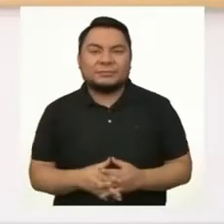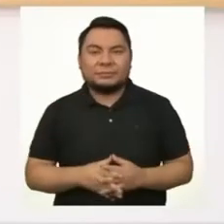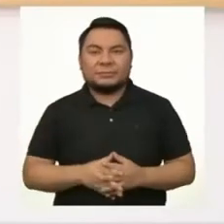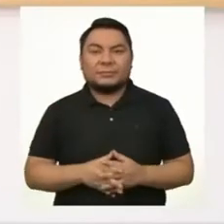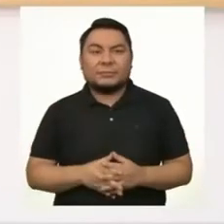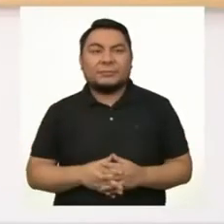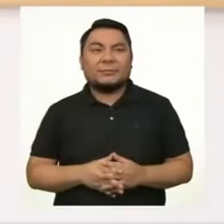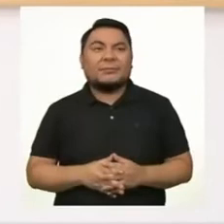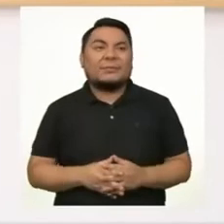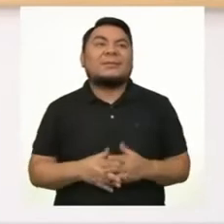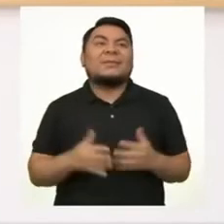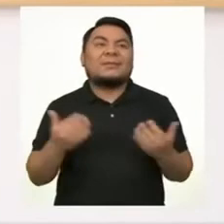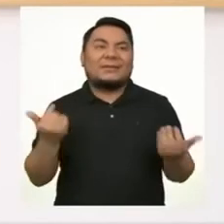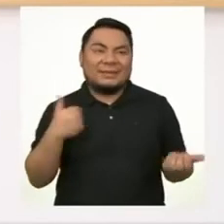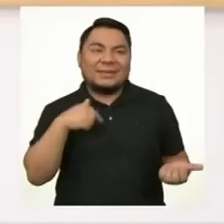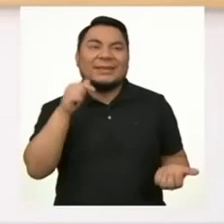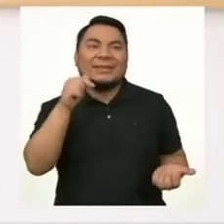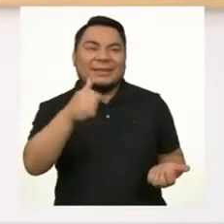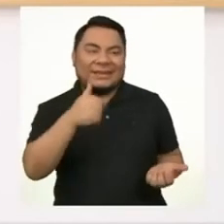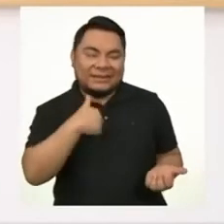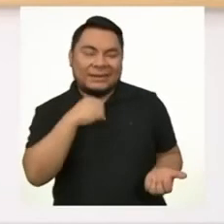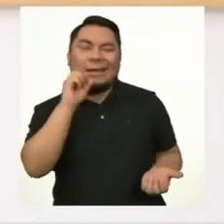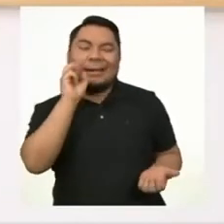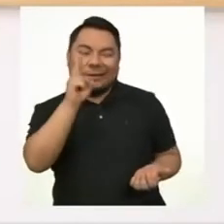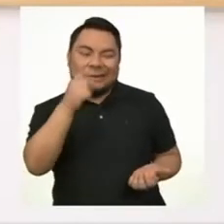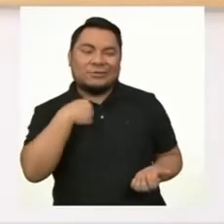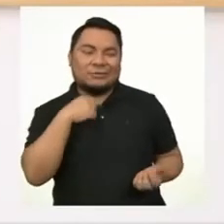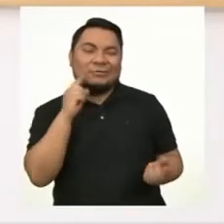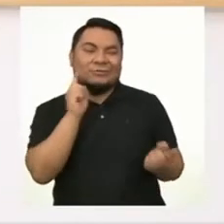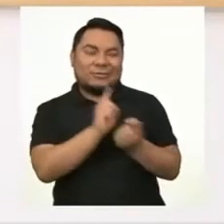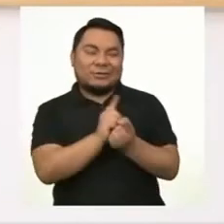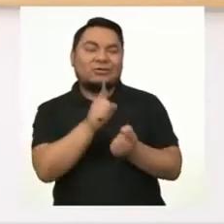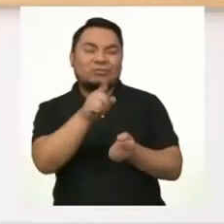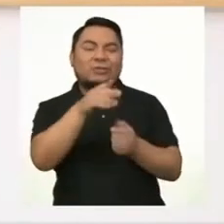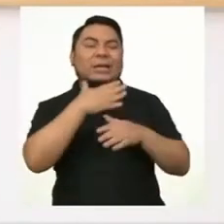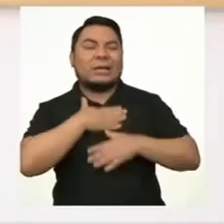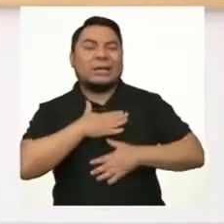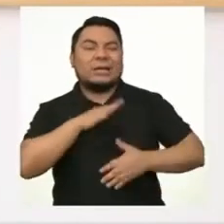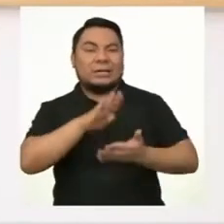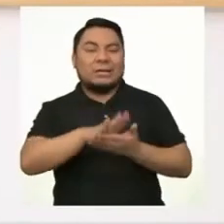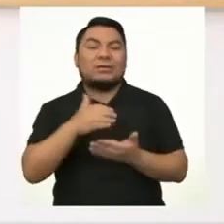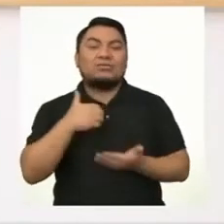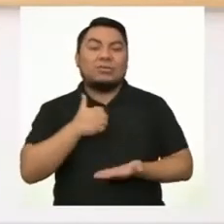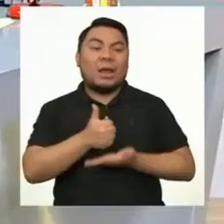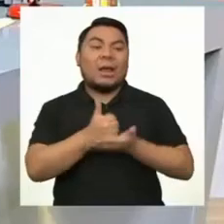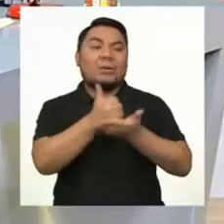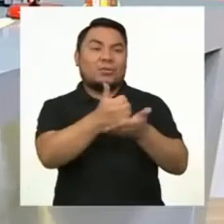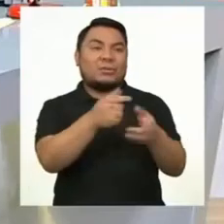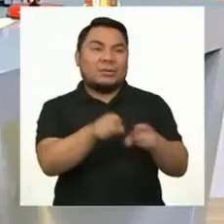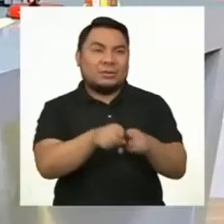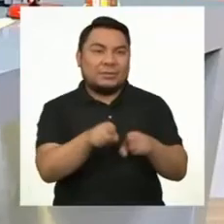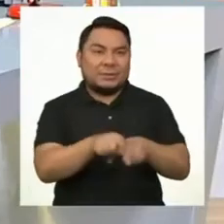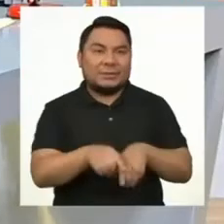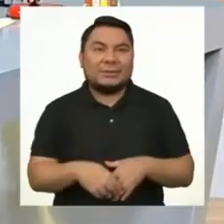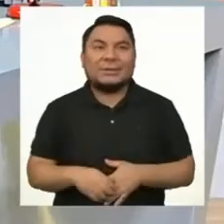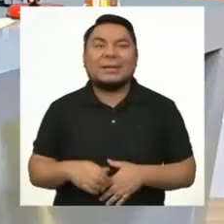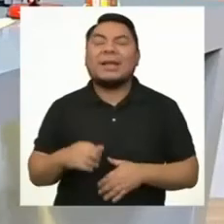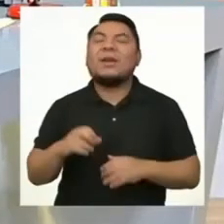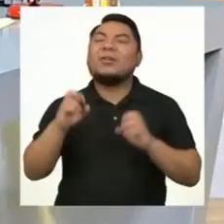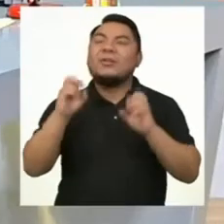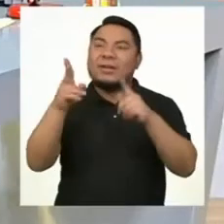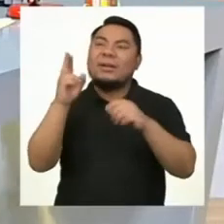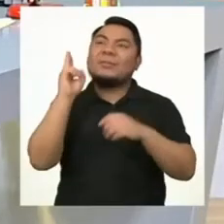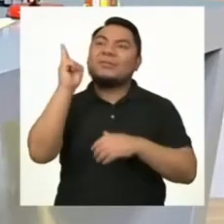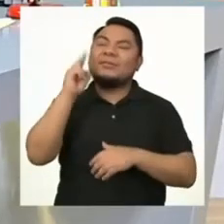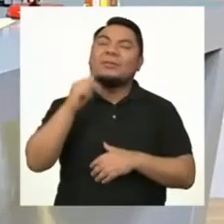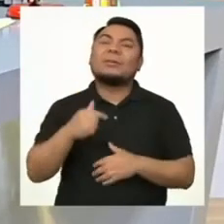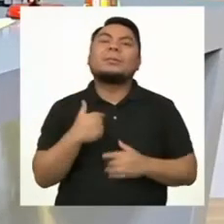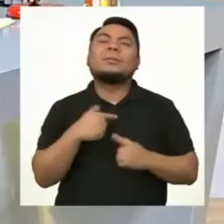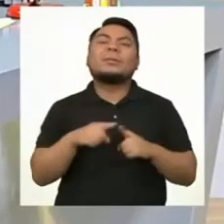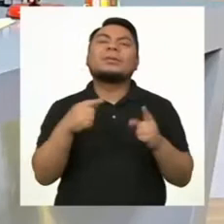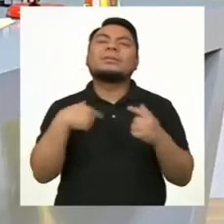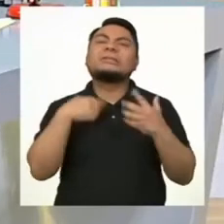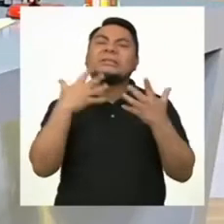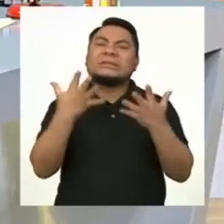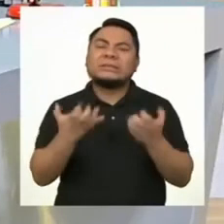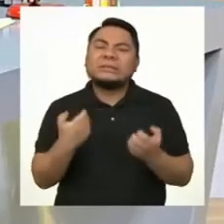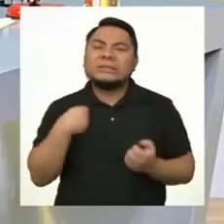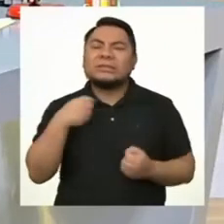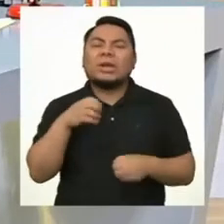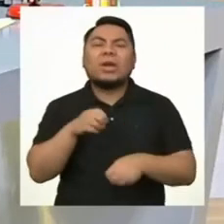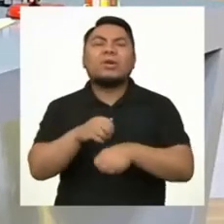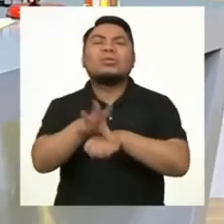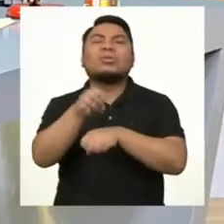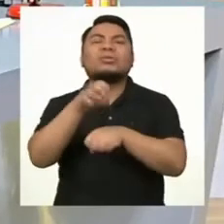llamado a la persona perfecta, Yarimis. Tú tranquila, yo ayudo con eso también. Ya, profesora, pero quisiera que sean